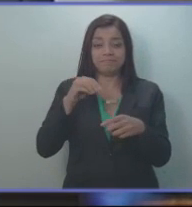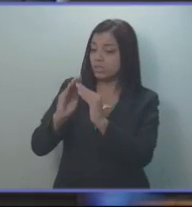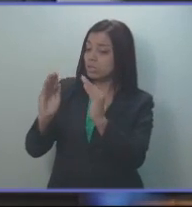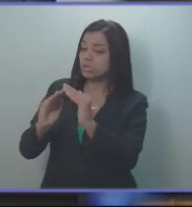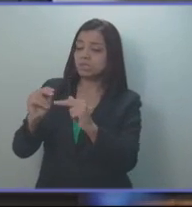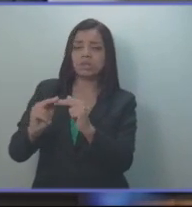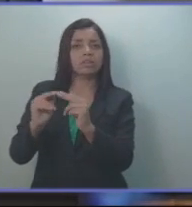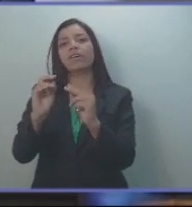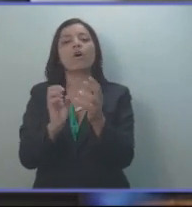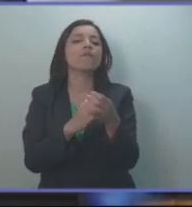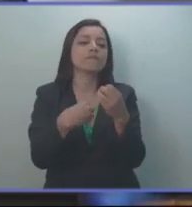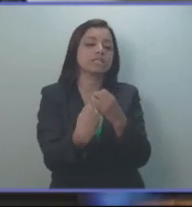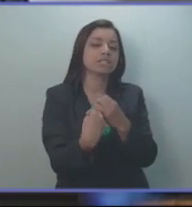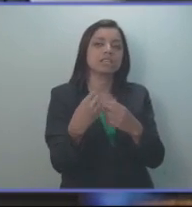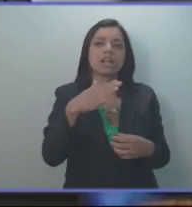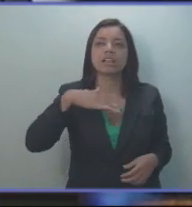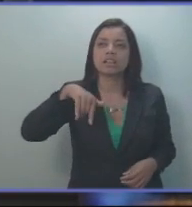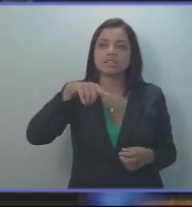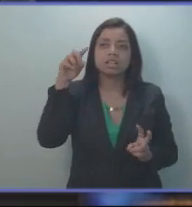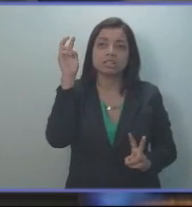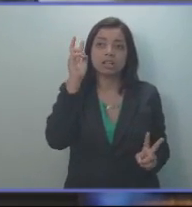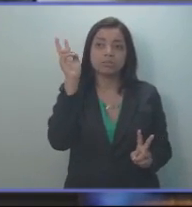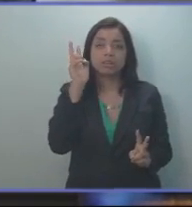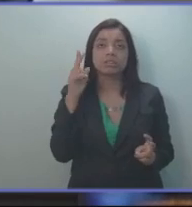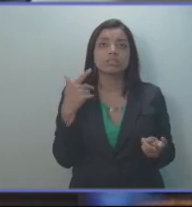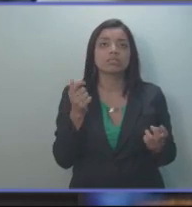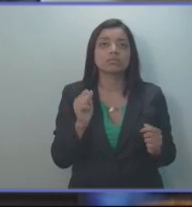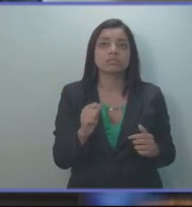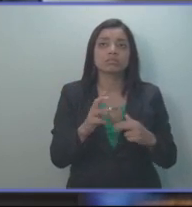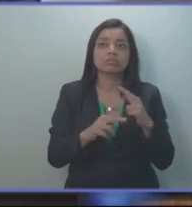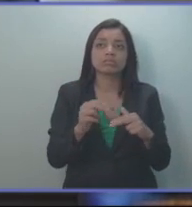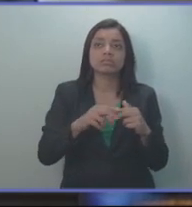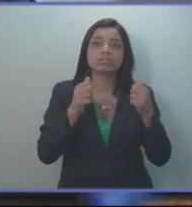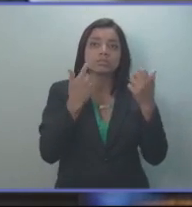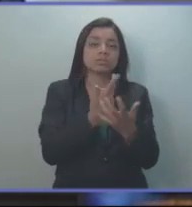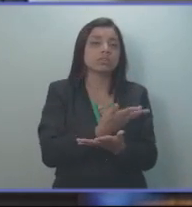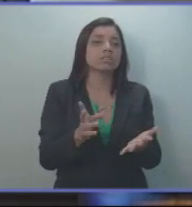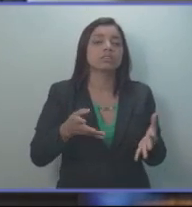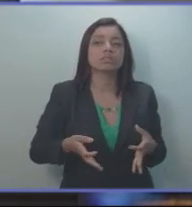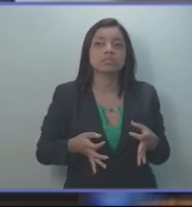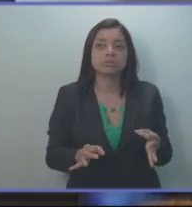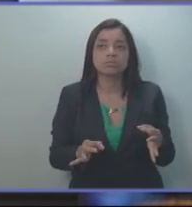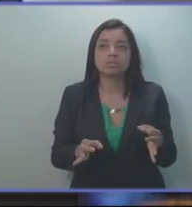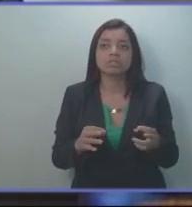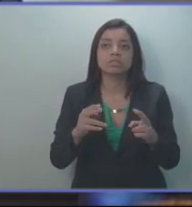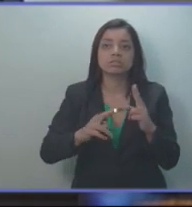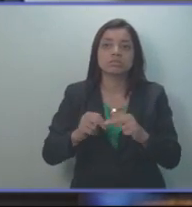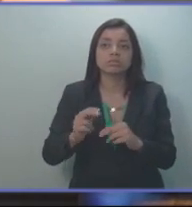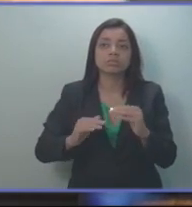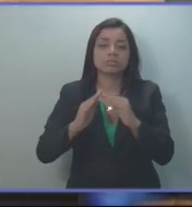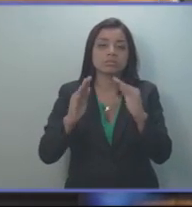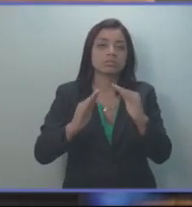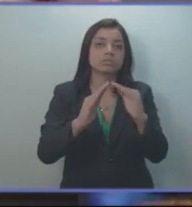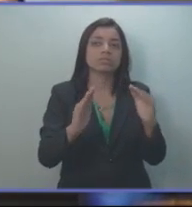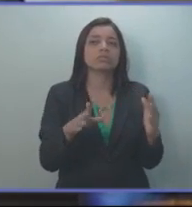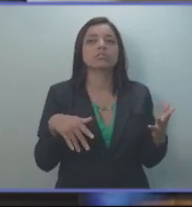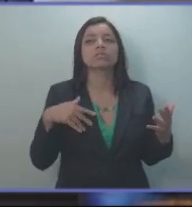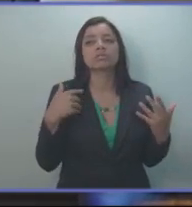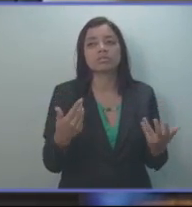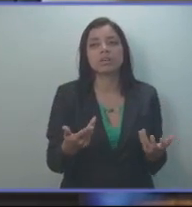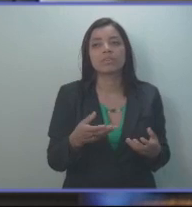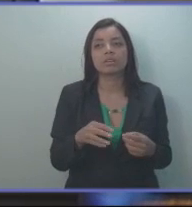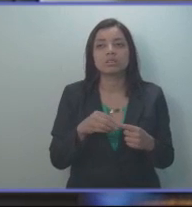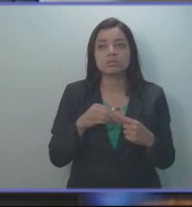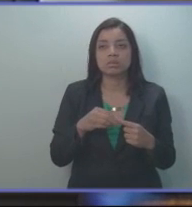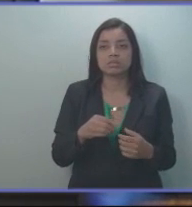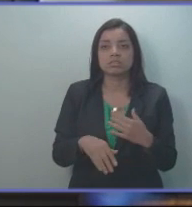tiene el control de la construcción, o autorizan cualquier tipo de construcción, debería darle algún trato